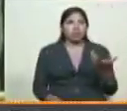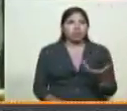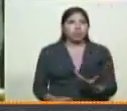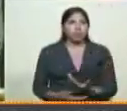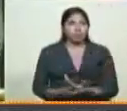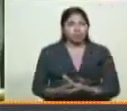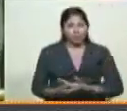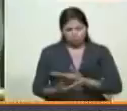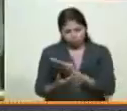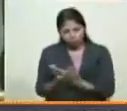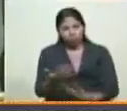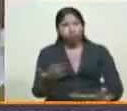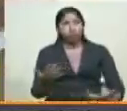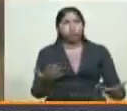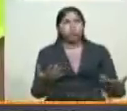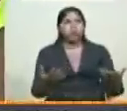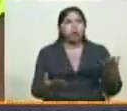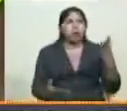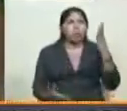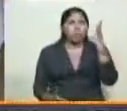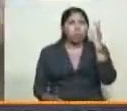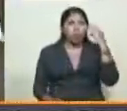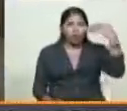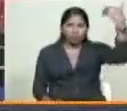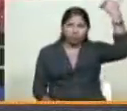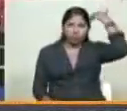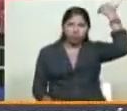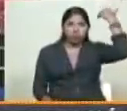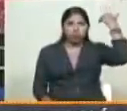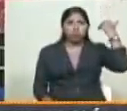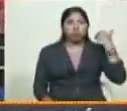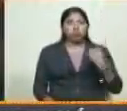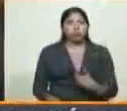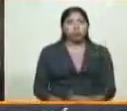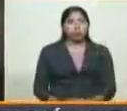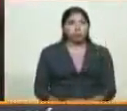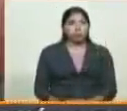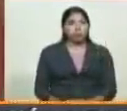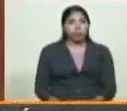Es la sangre de Luisa Cáceres de Arismendi.